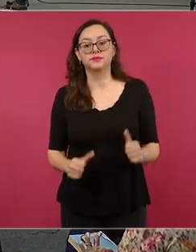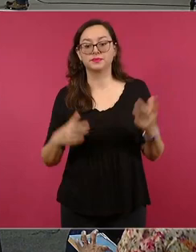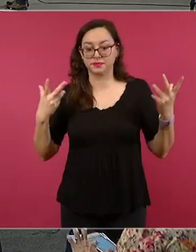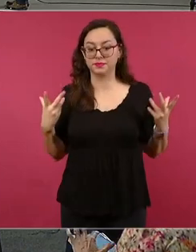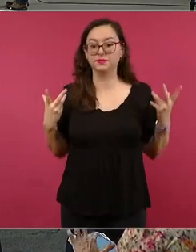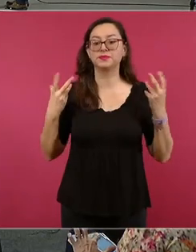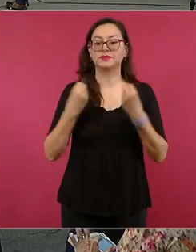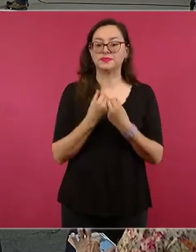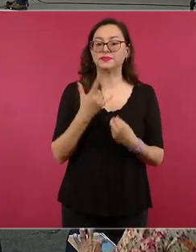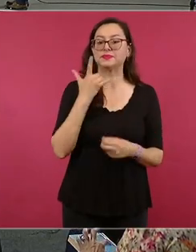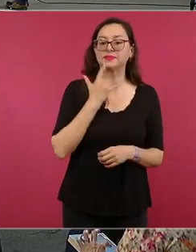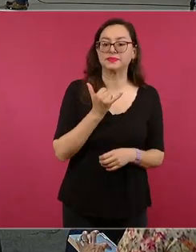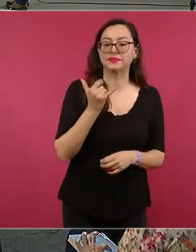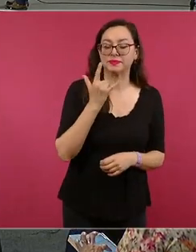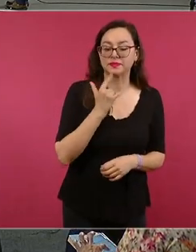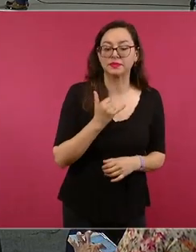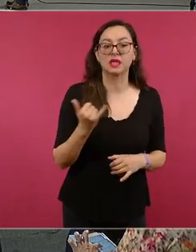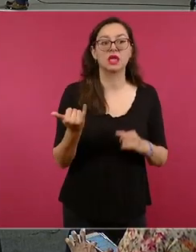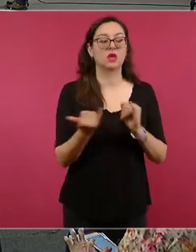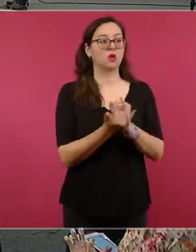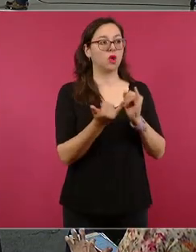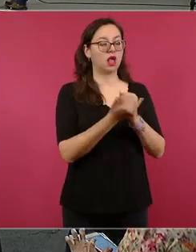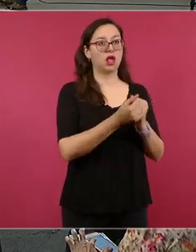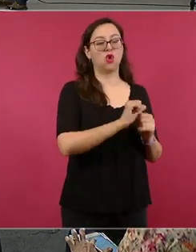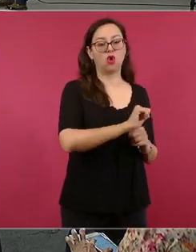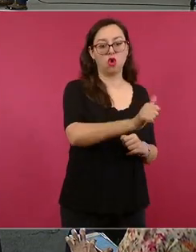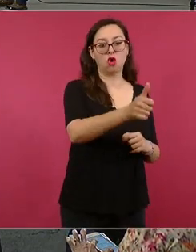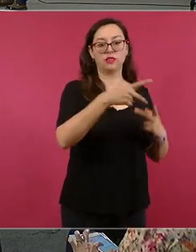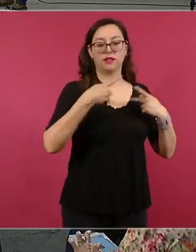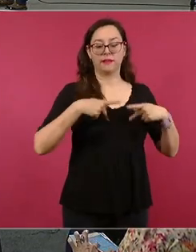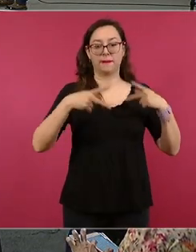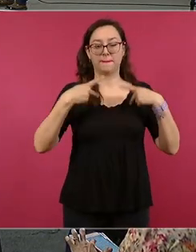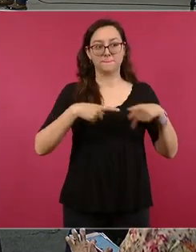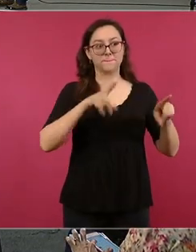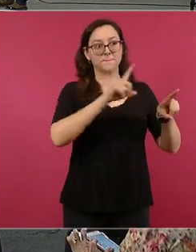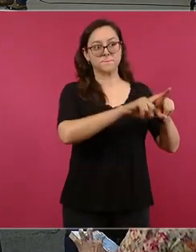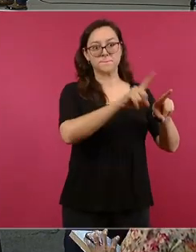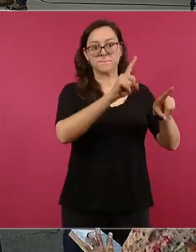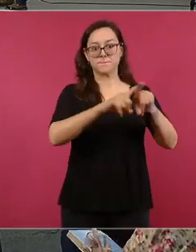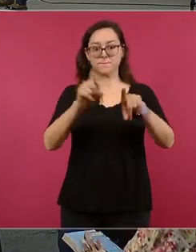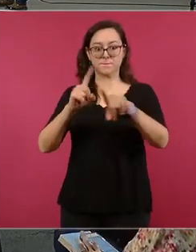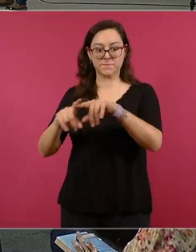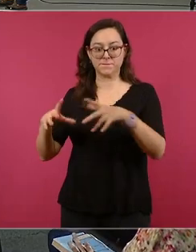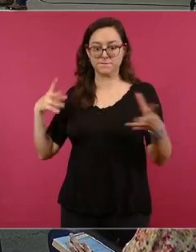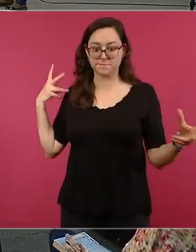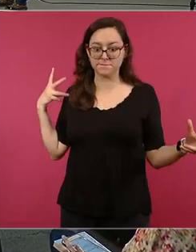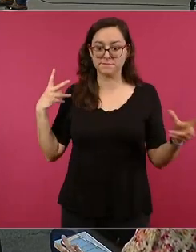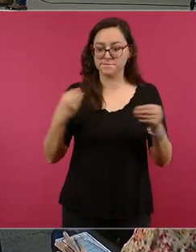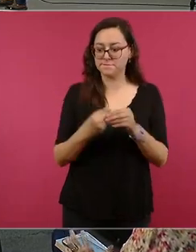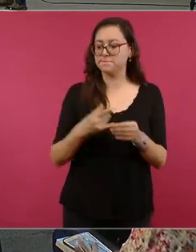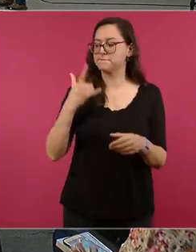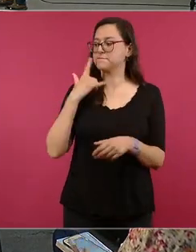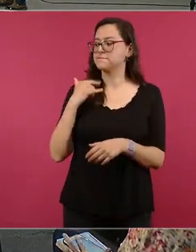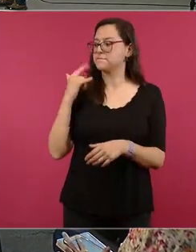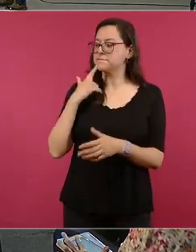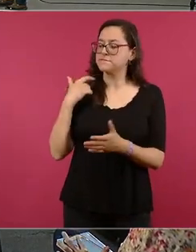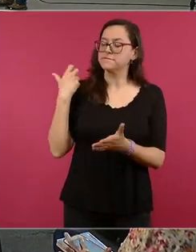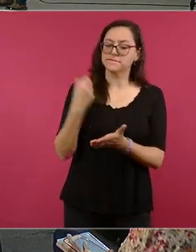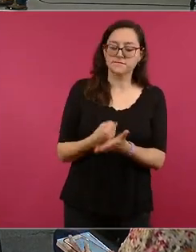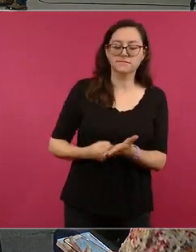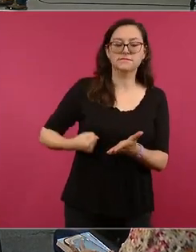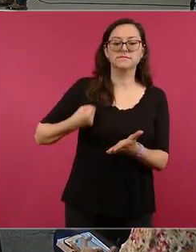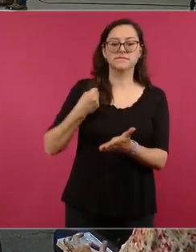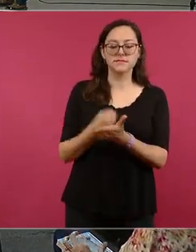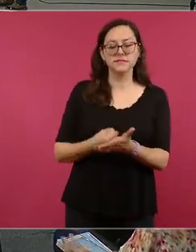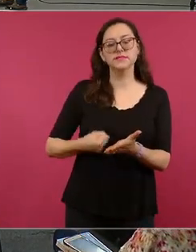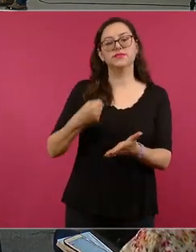conjunto con otros actores de múltiples campos, quienes han acumulado en su quehacer como luchadores sociales una amplia gama